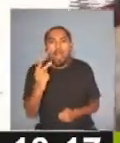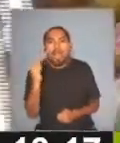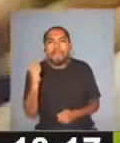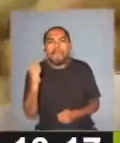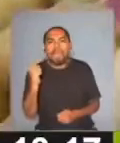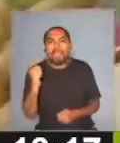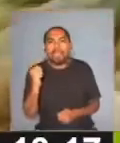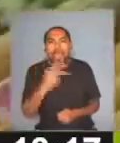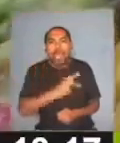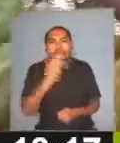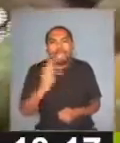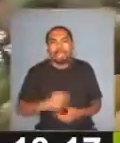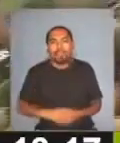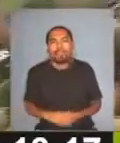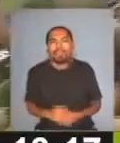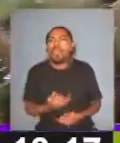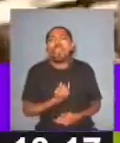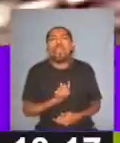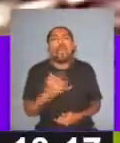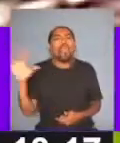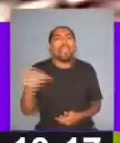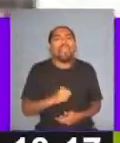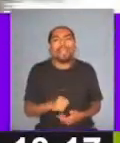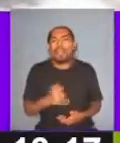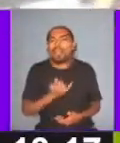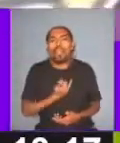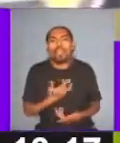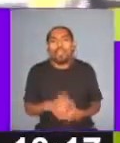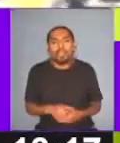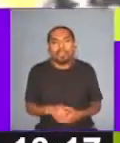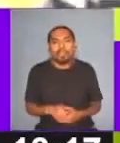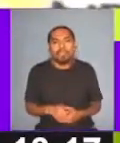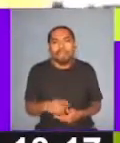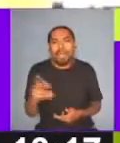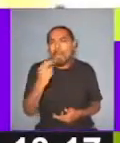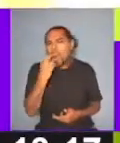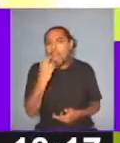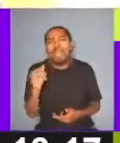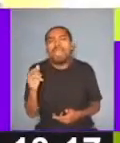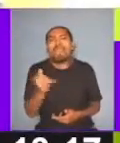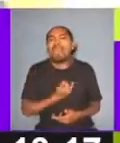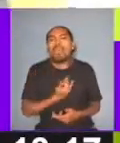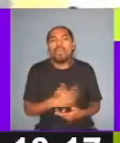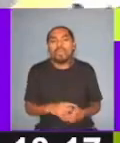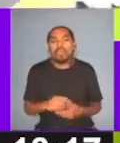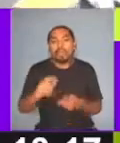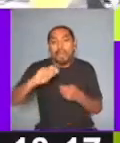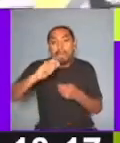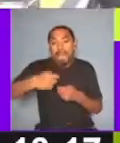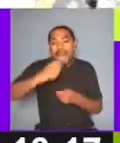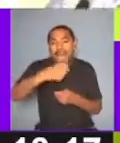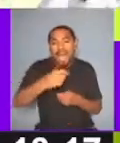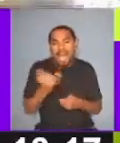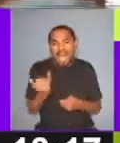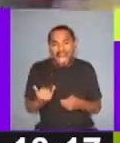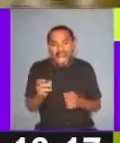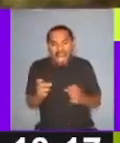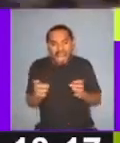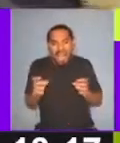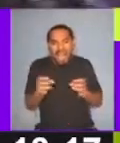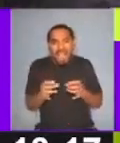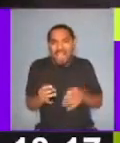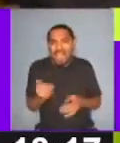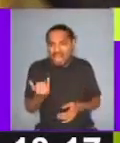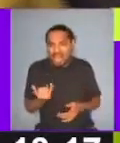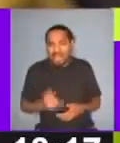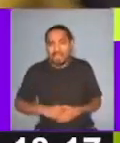porque se había hablado que la banana boliviana venía con alguna peste Esto es así no No la verdad no esta de dónde salta